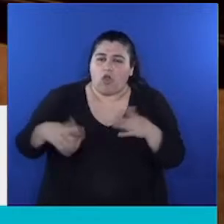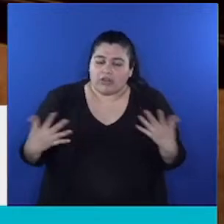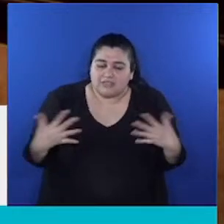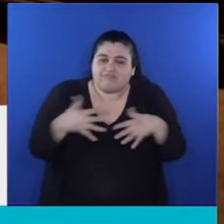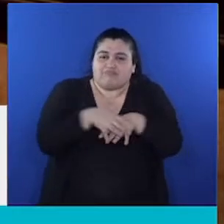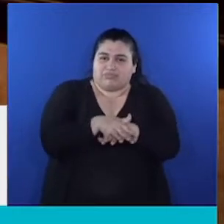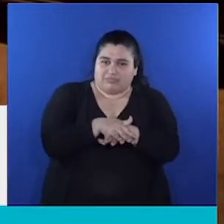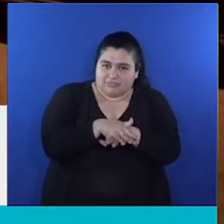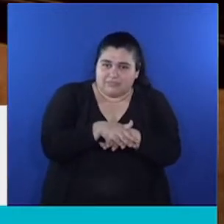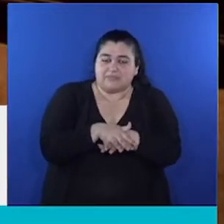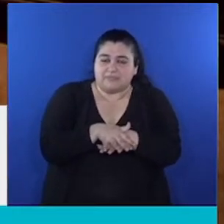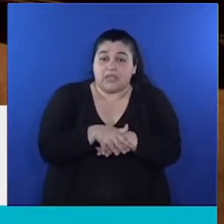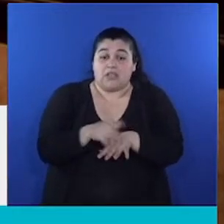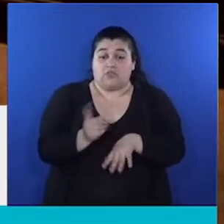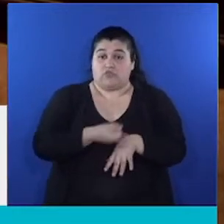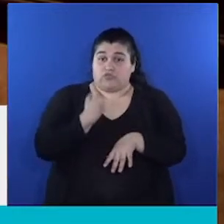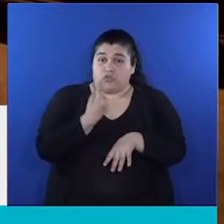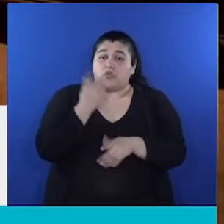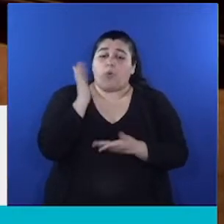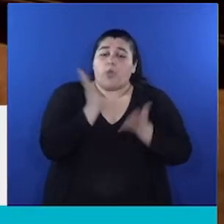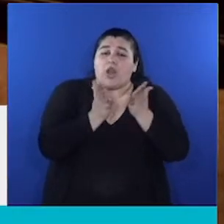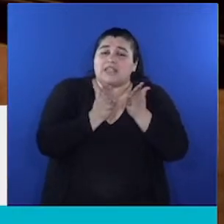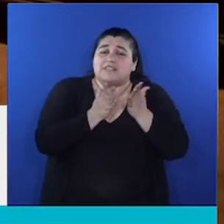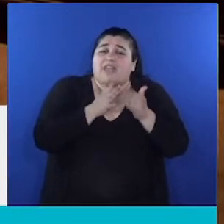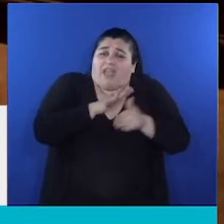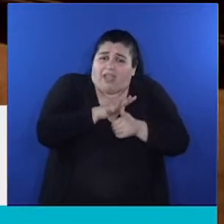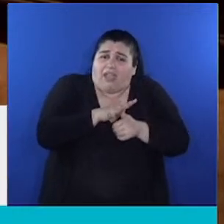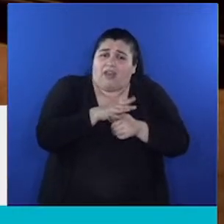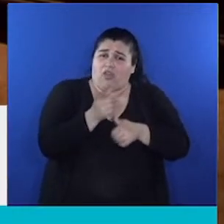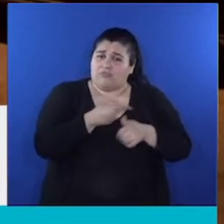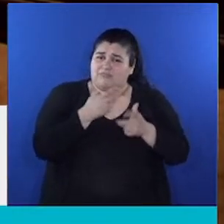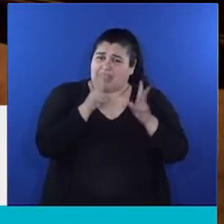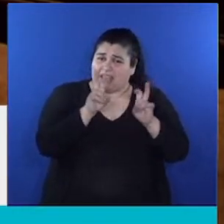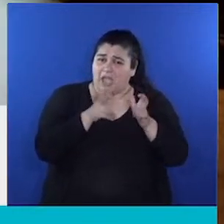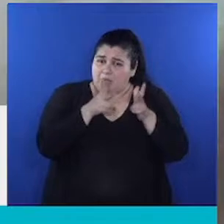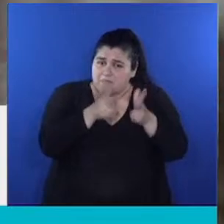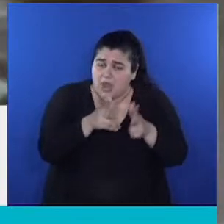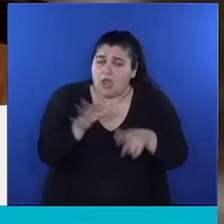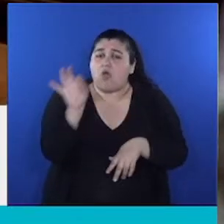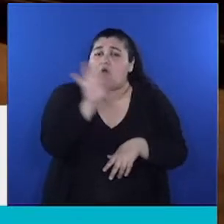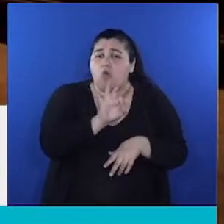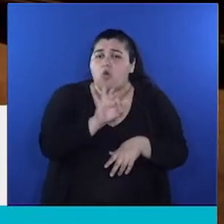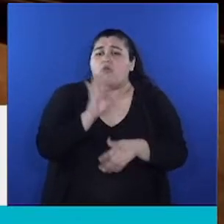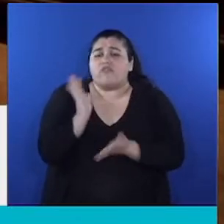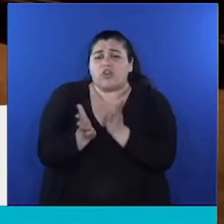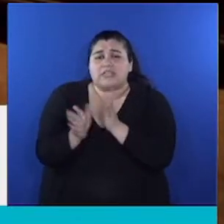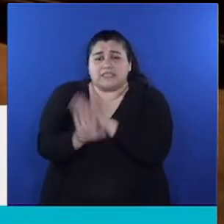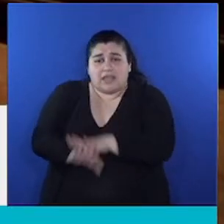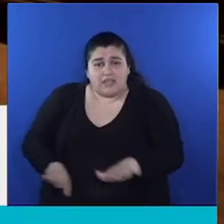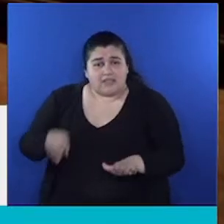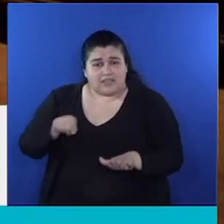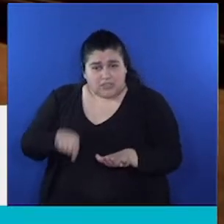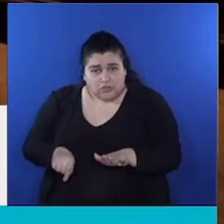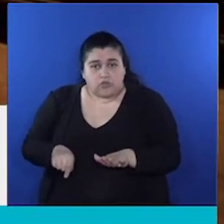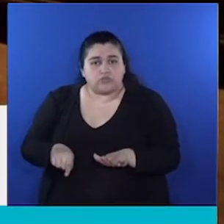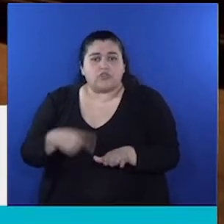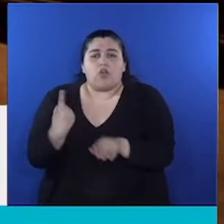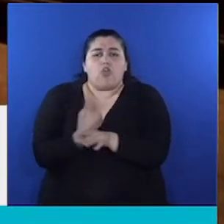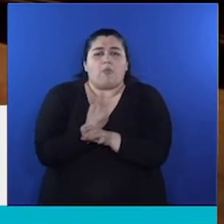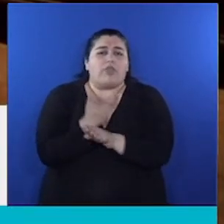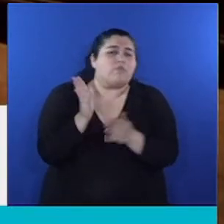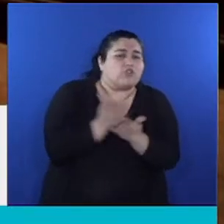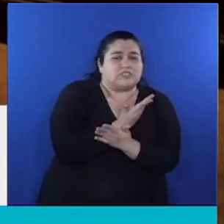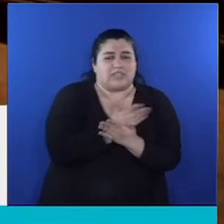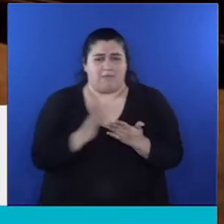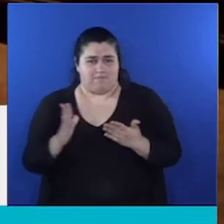cuando hablamos de violencia de género o cuando hablamos de violencia contra las infancias, no lo podemos segmentar. No se pueden